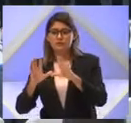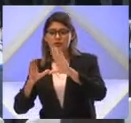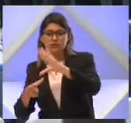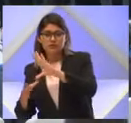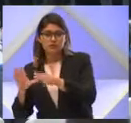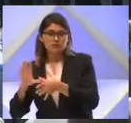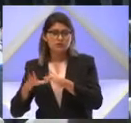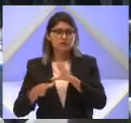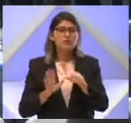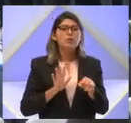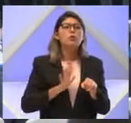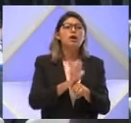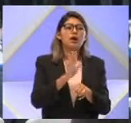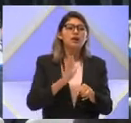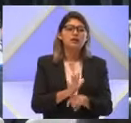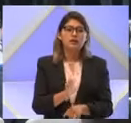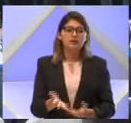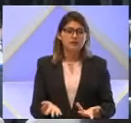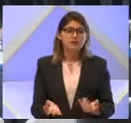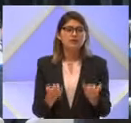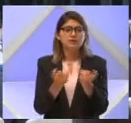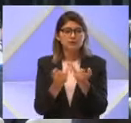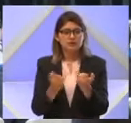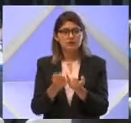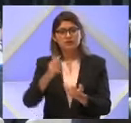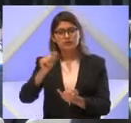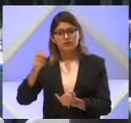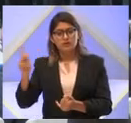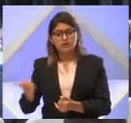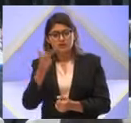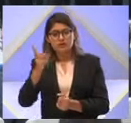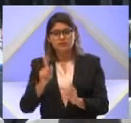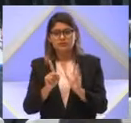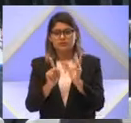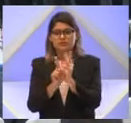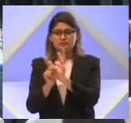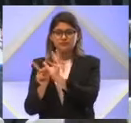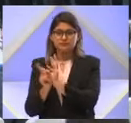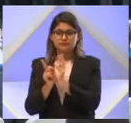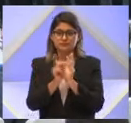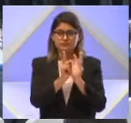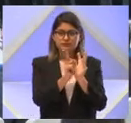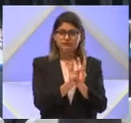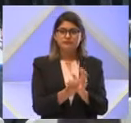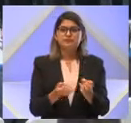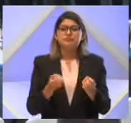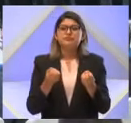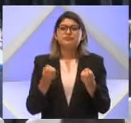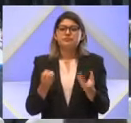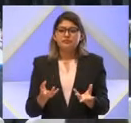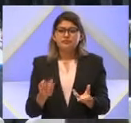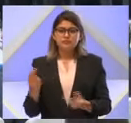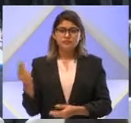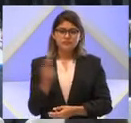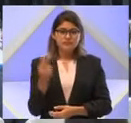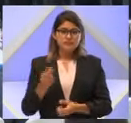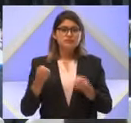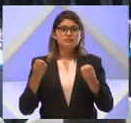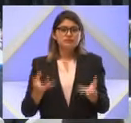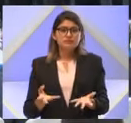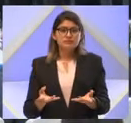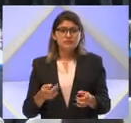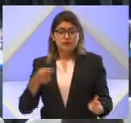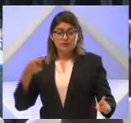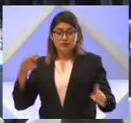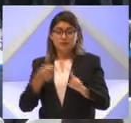otra cuestión es cuántas antenas necesitamos en cada emplazamiento es una cuestión que tampoco tampoco está cerrada en el caso